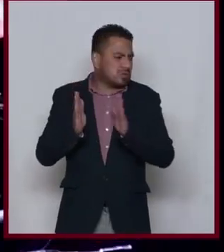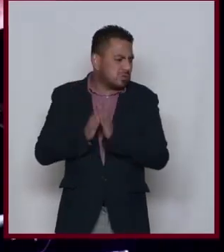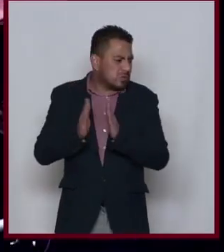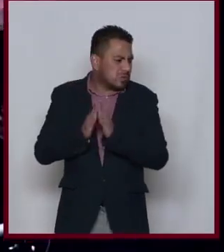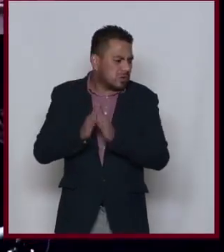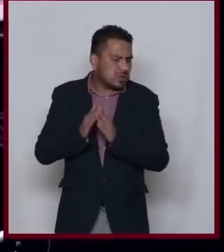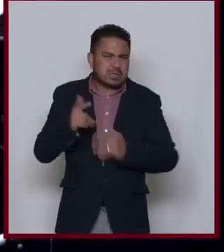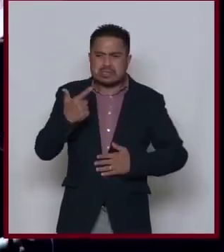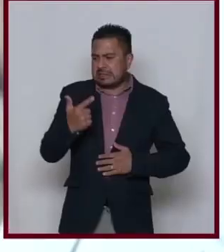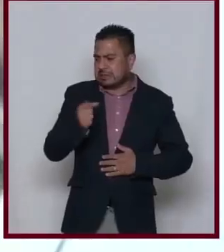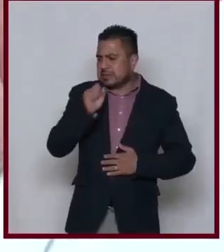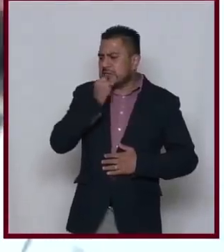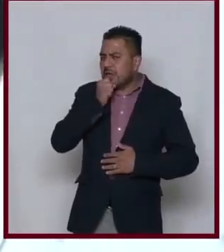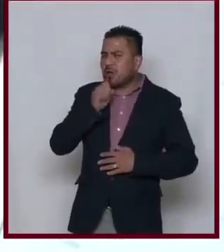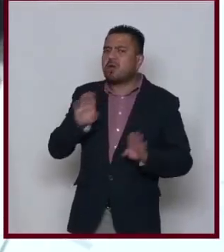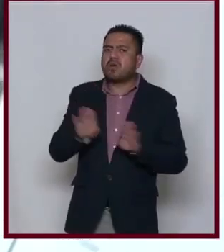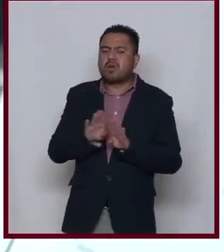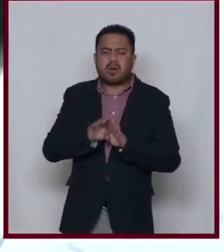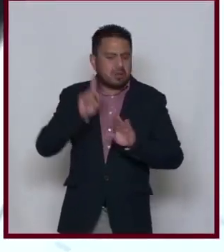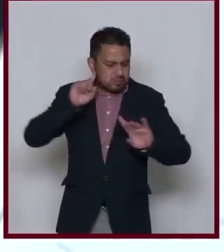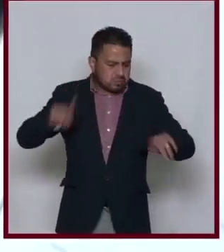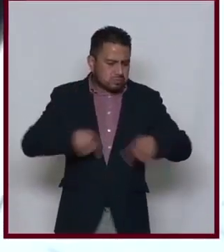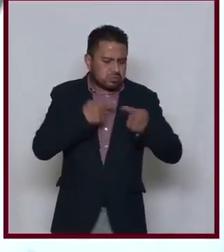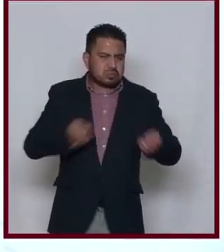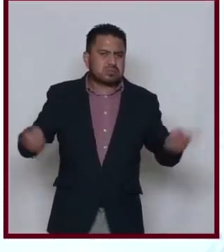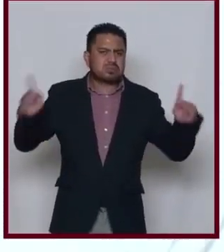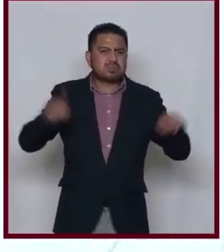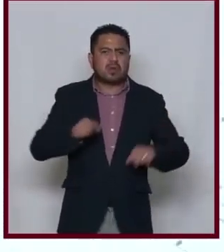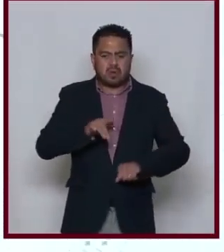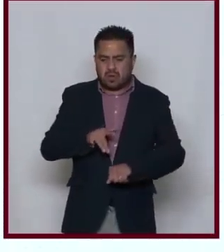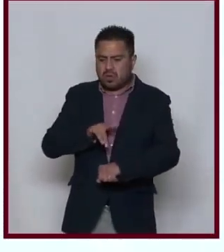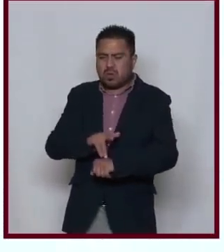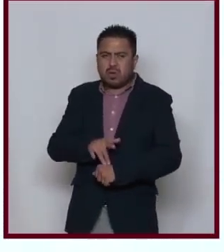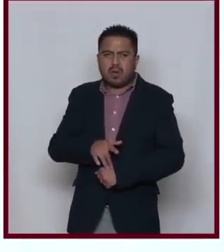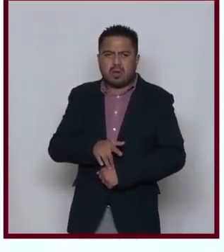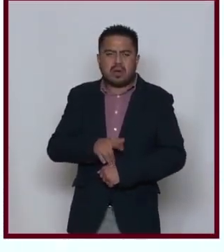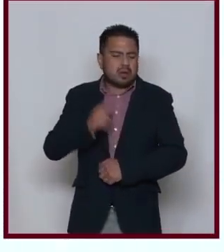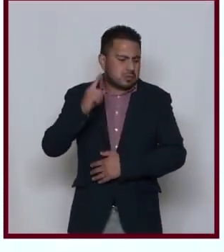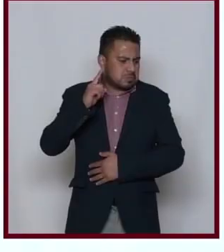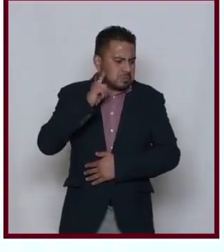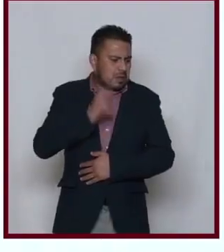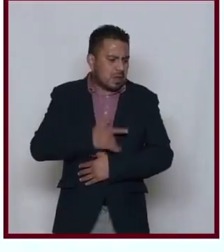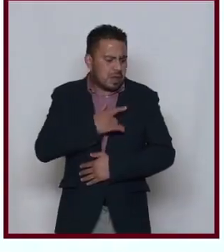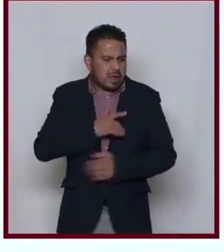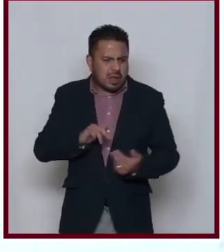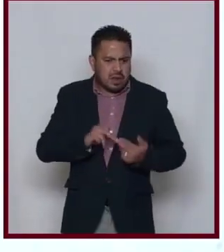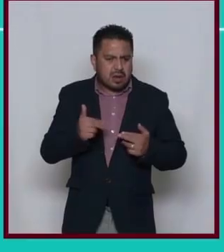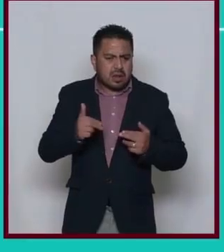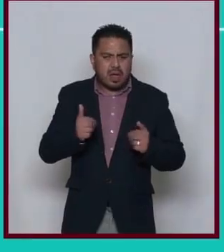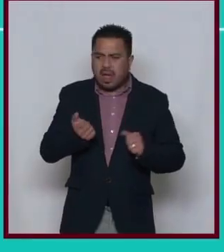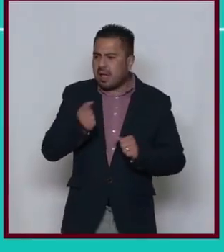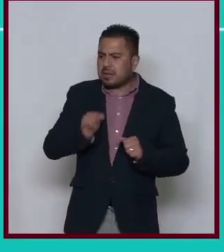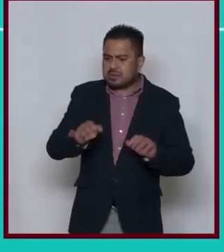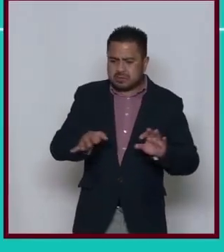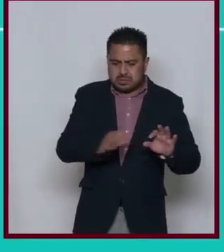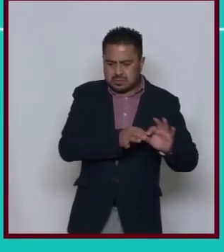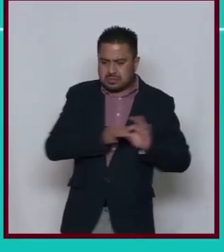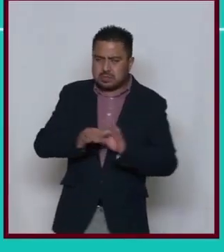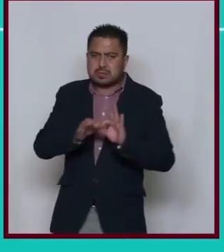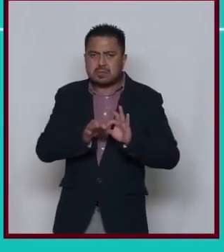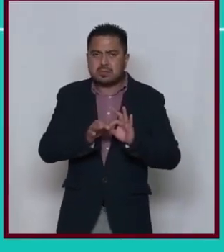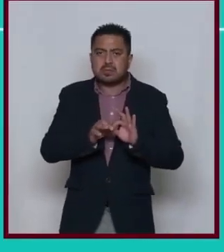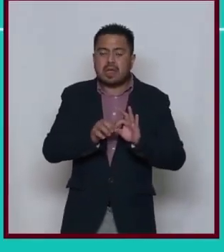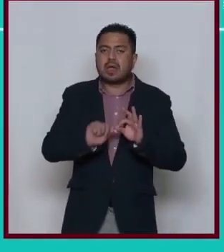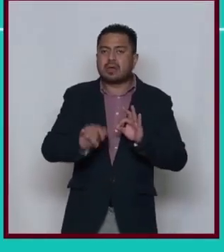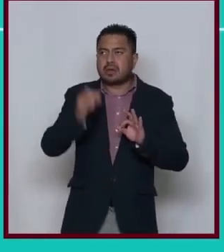en 7 segundos? La melodía son las notas tocadas en una escala y que se relacionan entre sí. Además, tienen